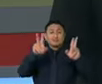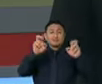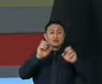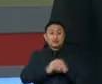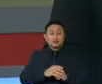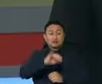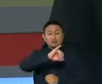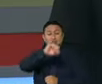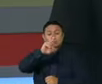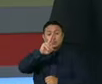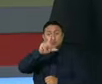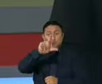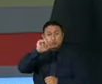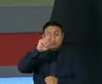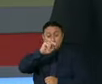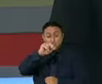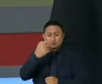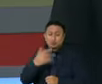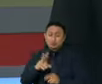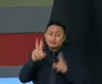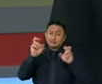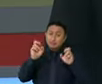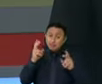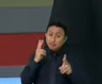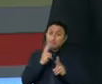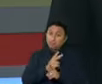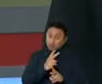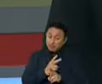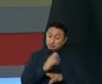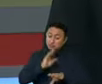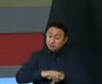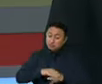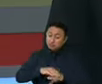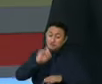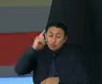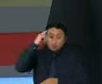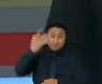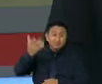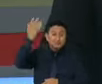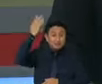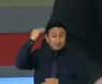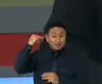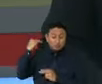Julian Assange, asegurando que es un tema que heredaron del anterior gobierno y que se